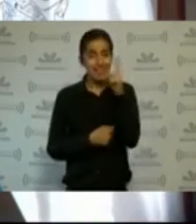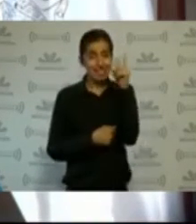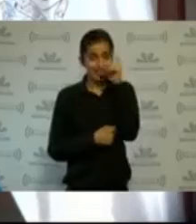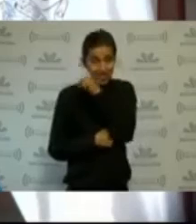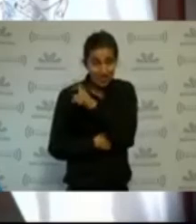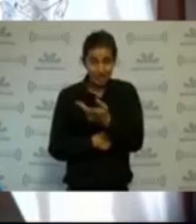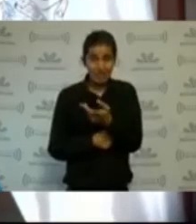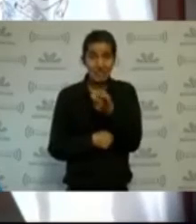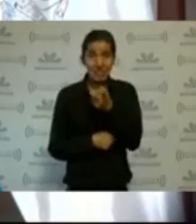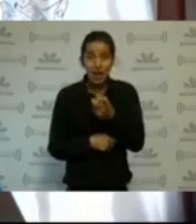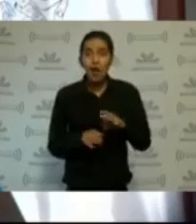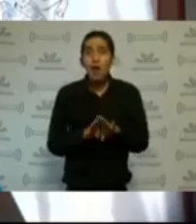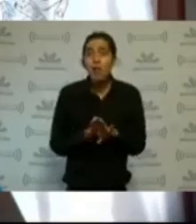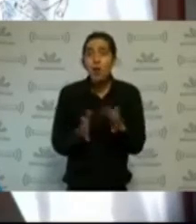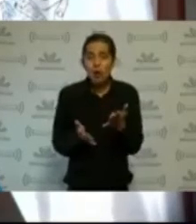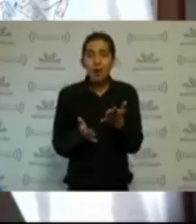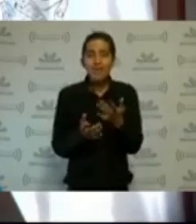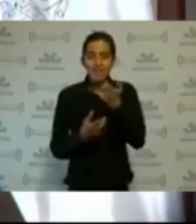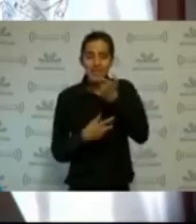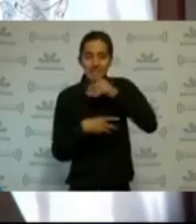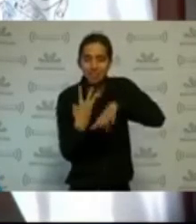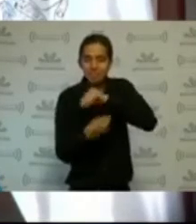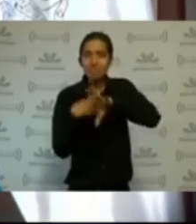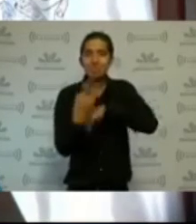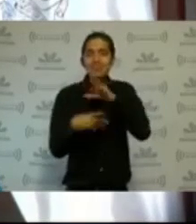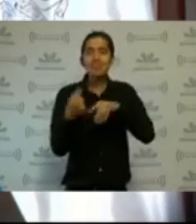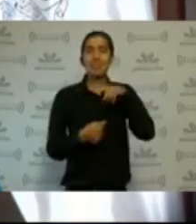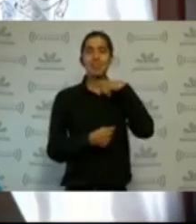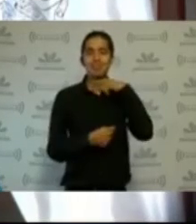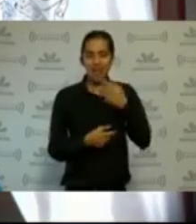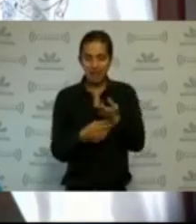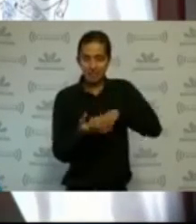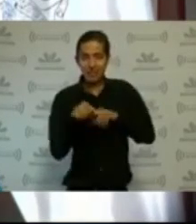despidan trabajadores. Ahí está, que dentro de todo lo malo